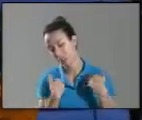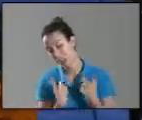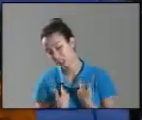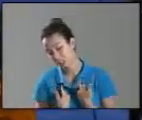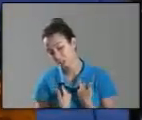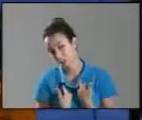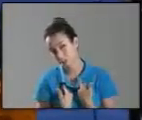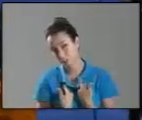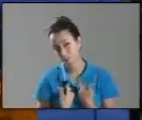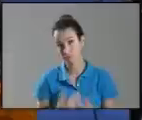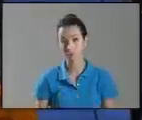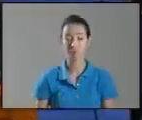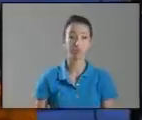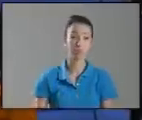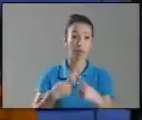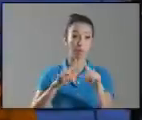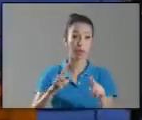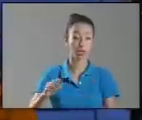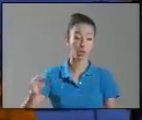Perdieron el partido.